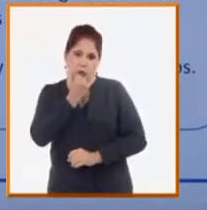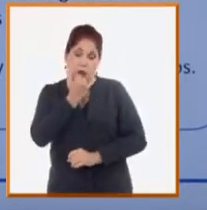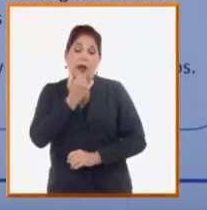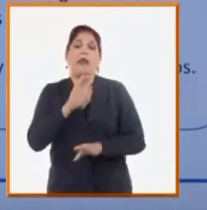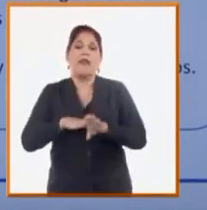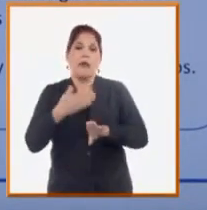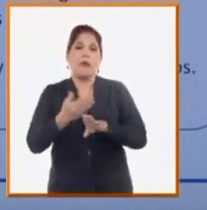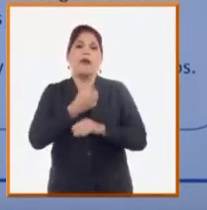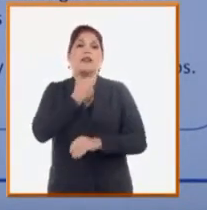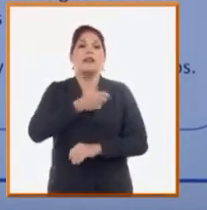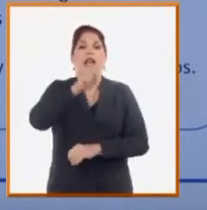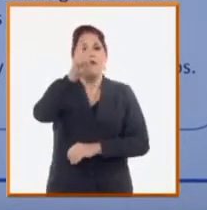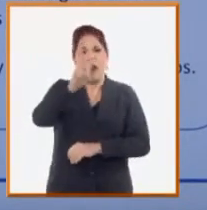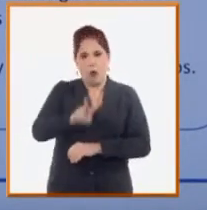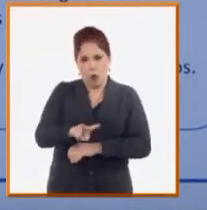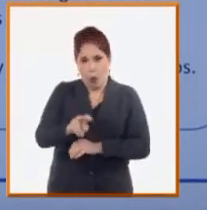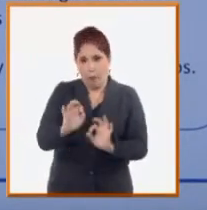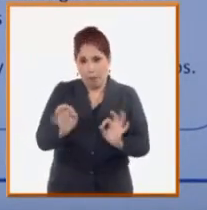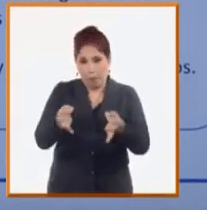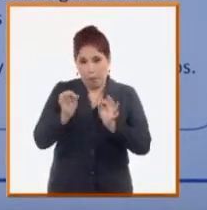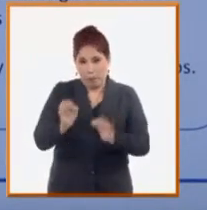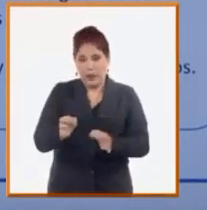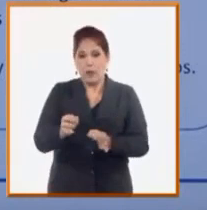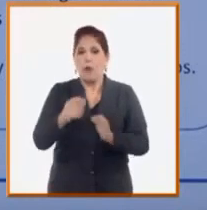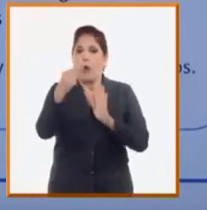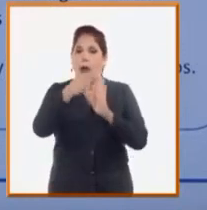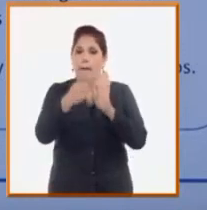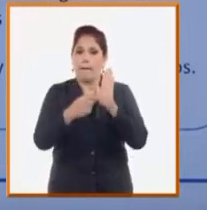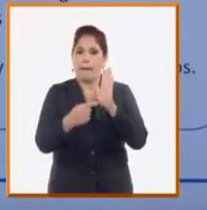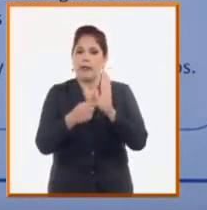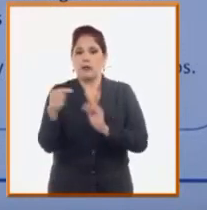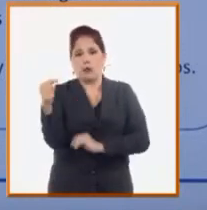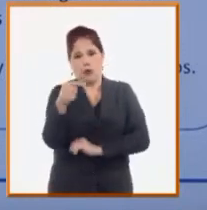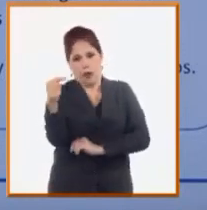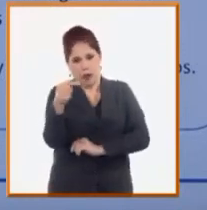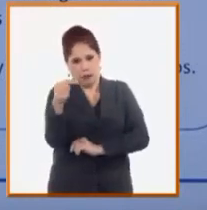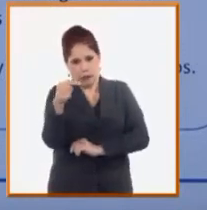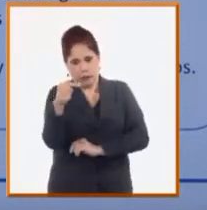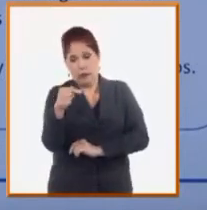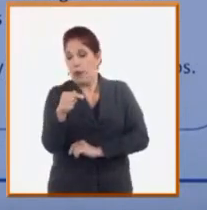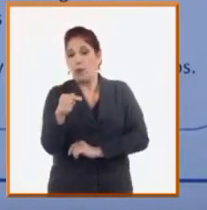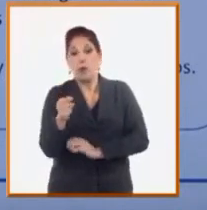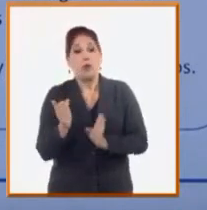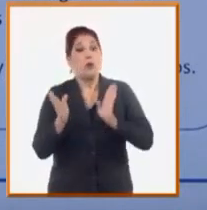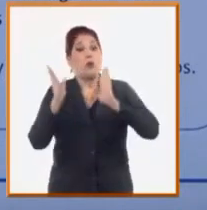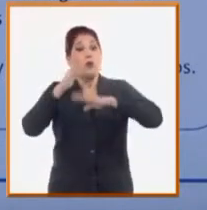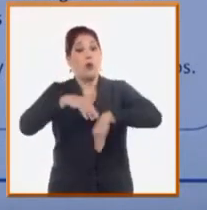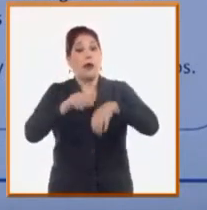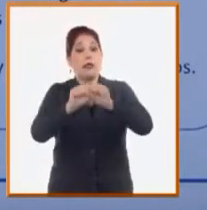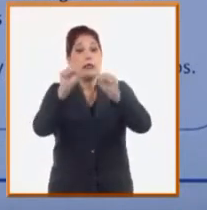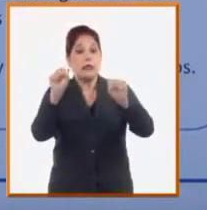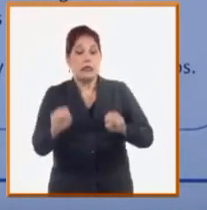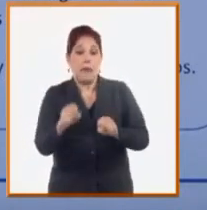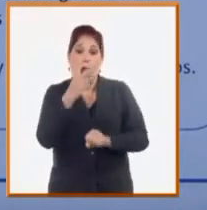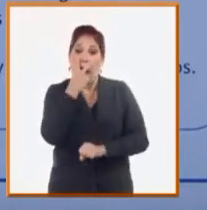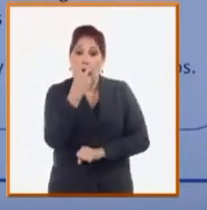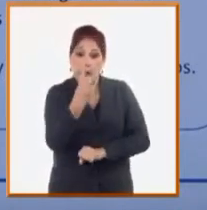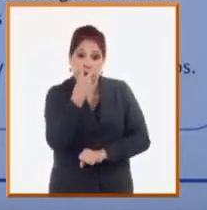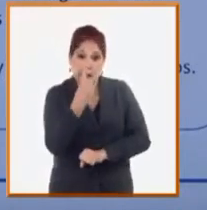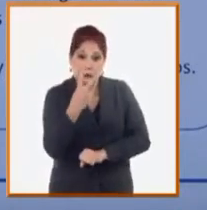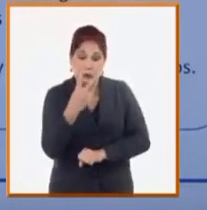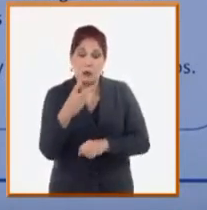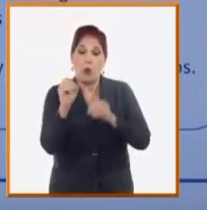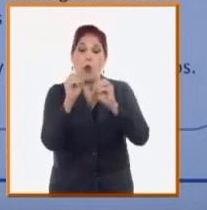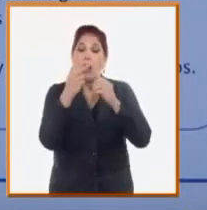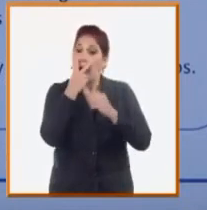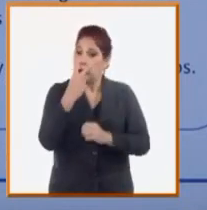evaluó en esencia como un aspecto negativo. Asimismo, la inexistencia de un sistema de atención integral por parte de las